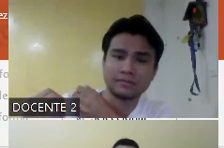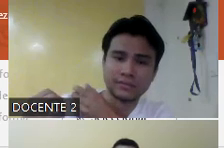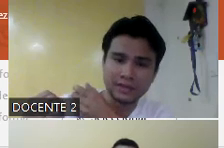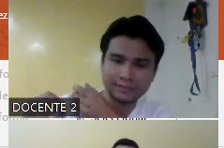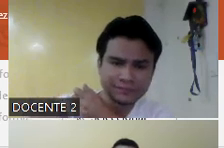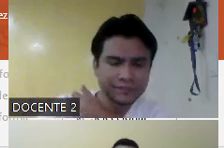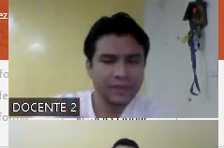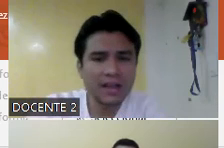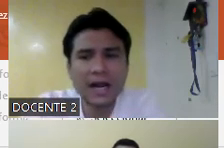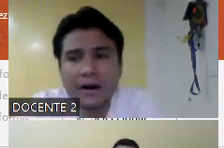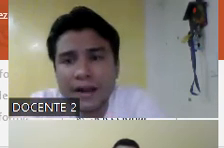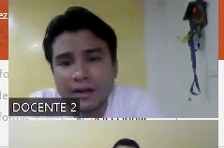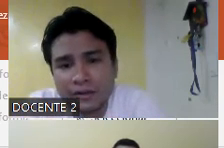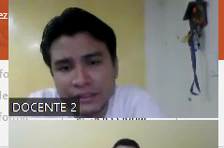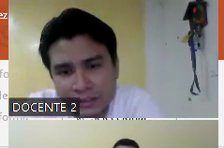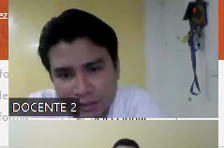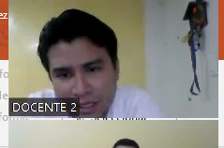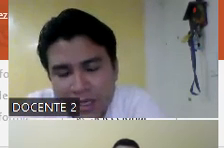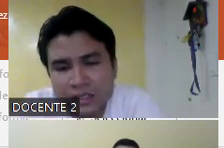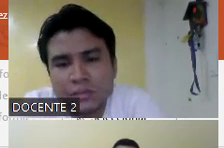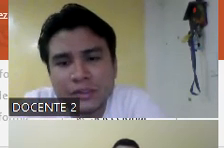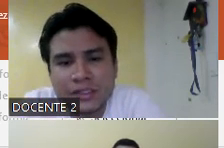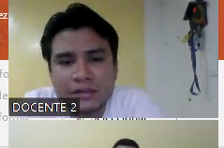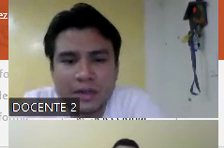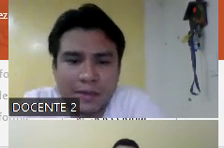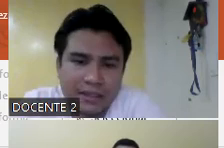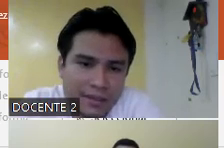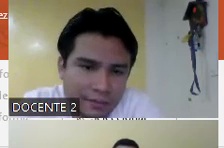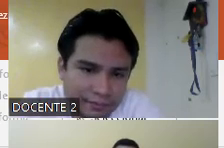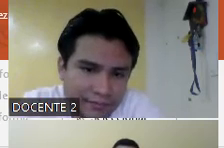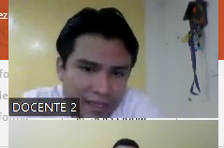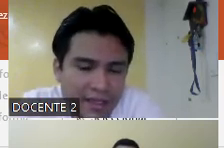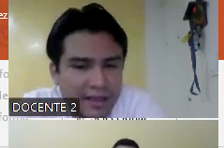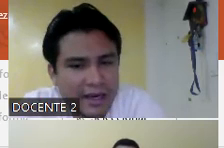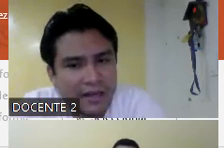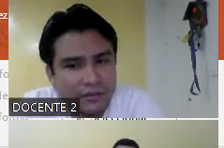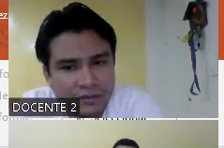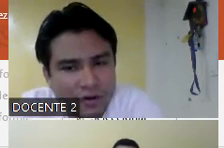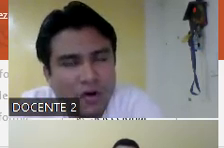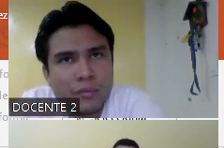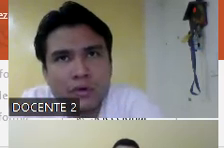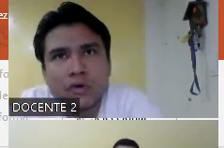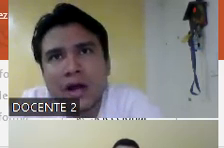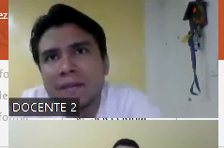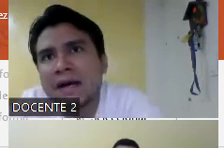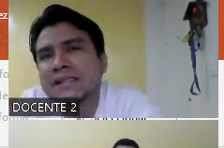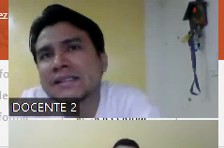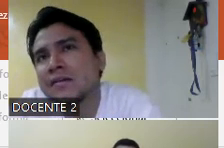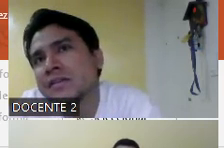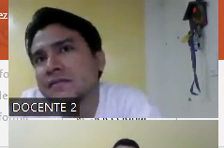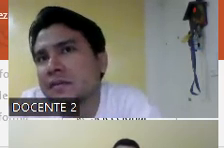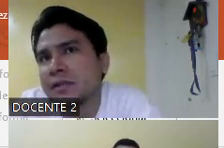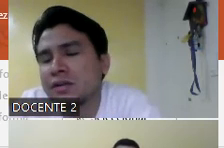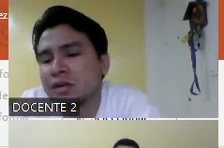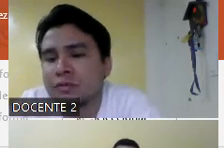atención, ¿sí? Ahora, la cognición es un proceso interpretativo de cada uno. ¿Cómo yo